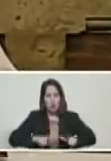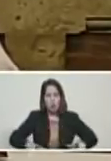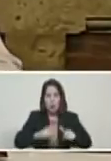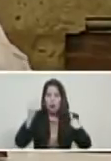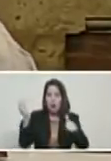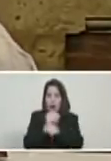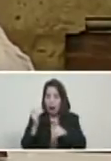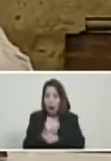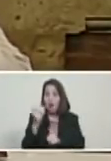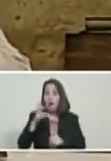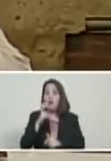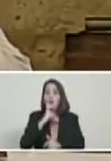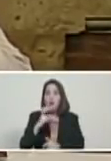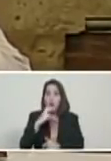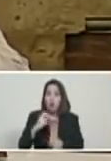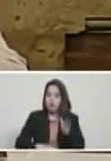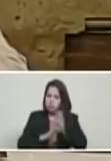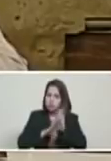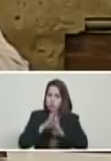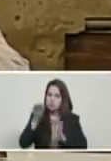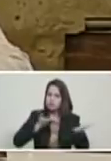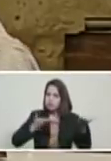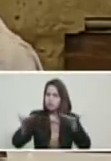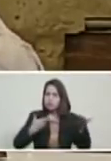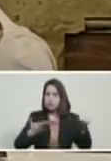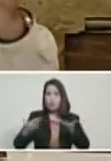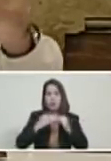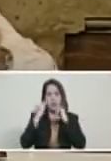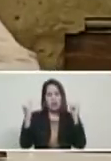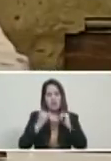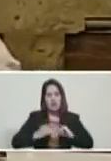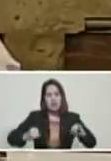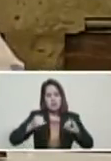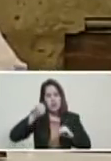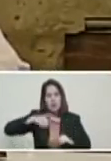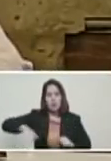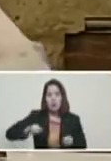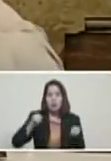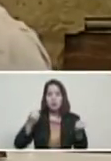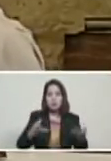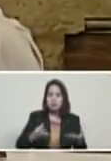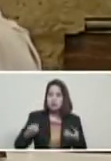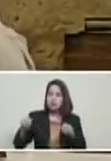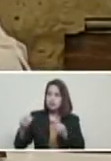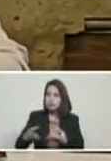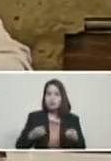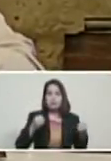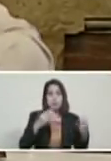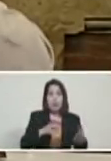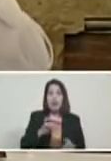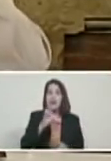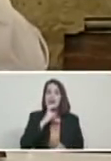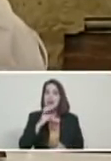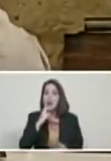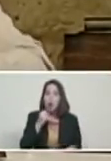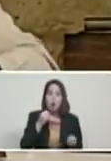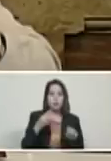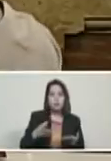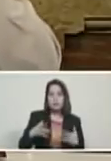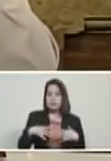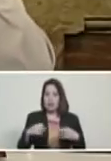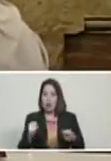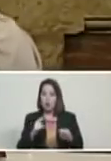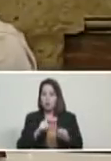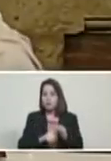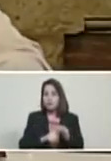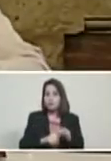servicio del desarrollo de la felicidad del pueblo de Venezuela. El oro al servicio de la salud pública,